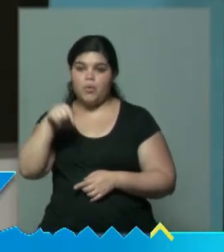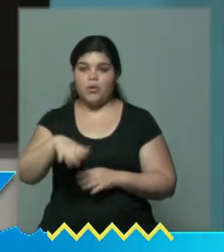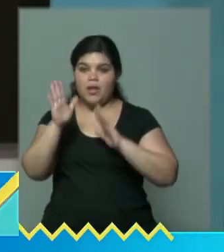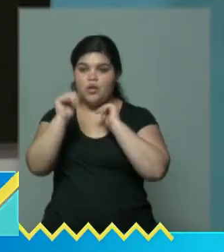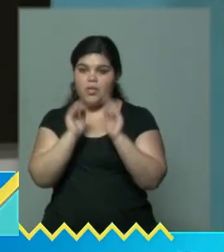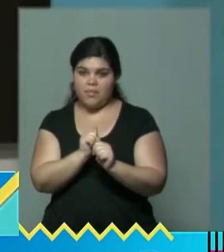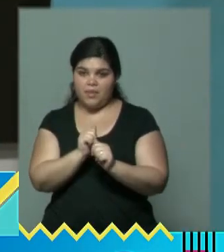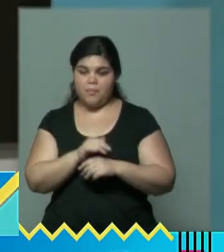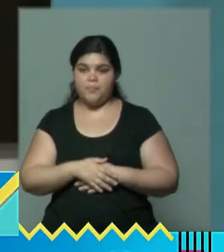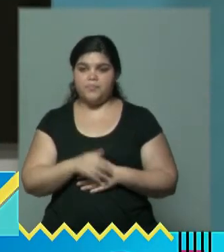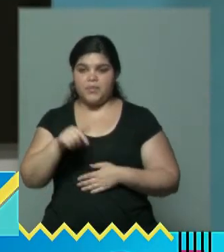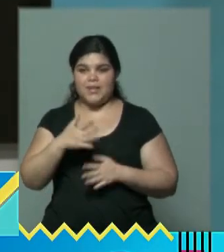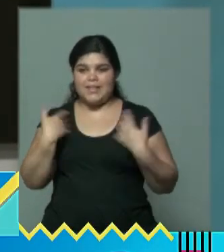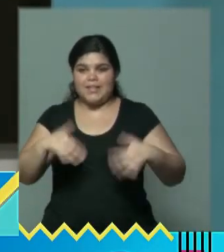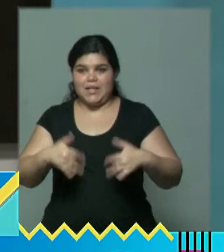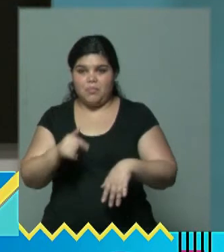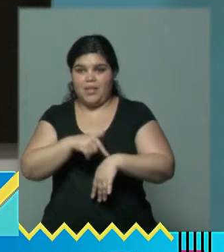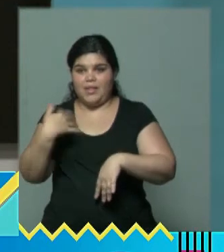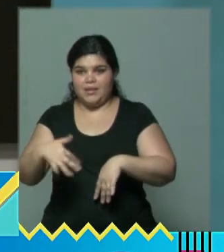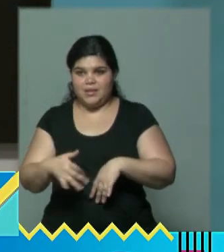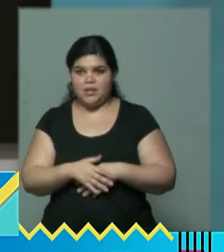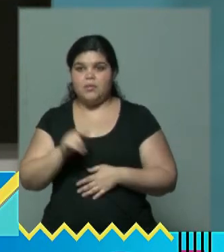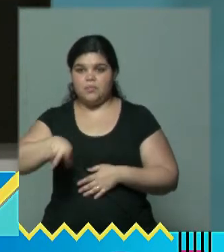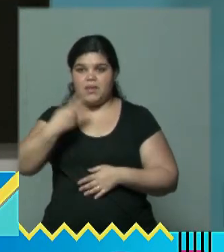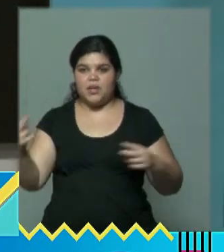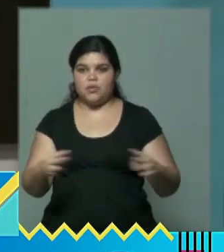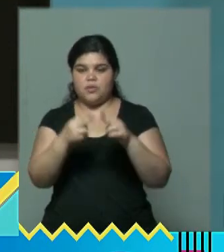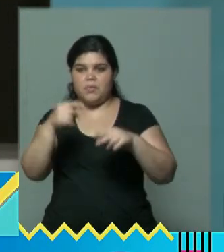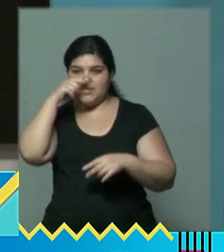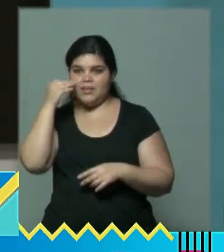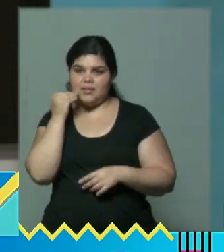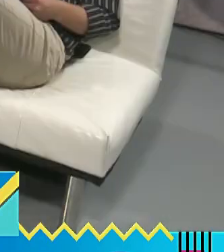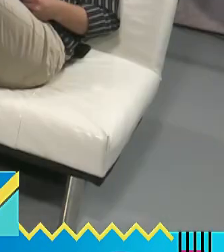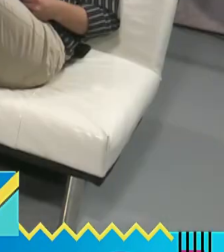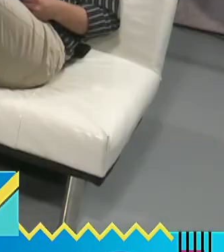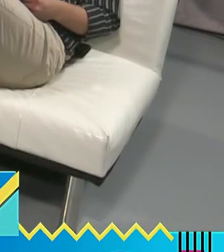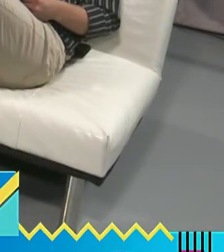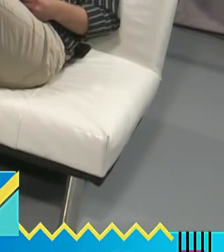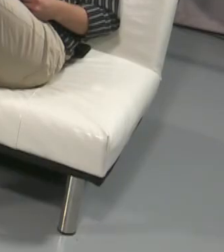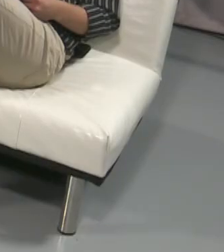despedir, así que nos vamos rápido porque nos están corriendo. Nos reencontramos mañana a partir de las 19. Chau, chau.